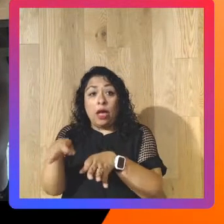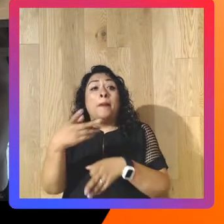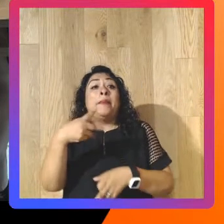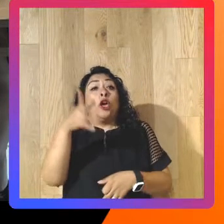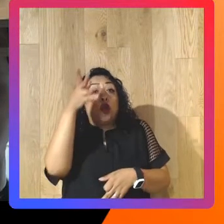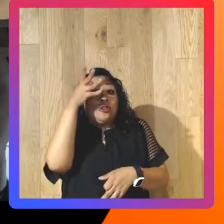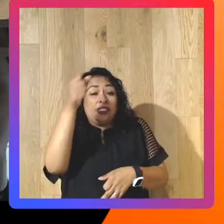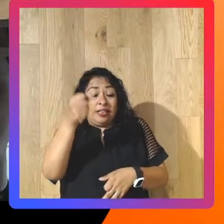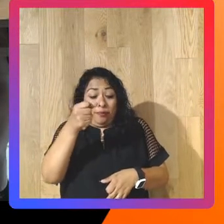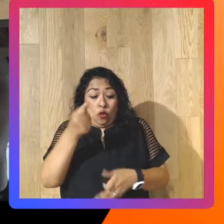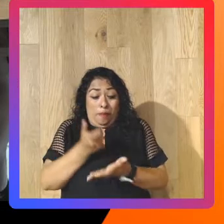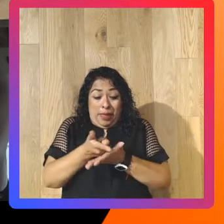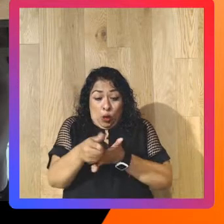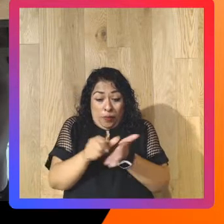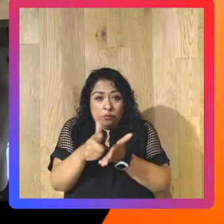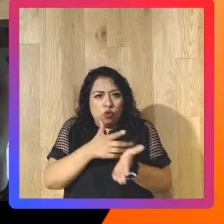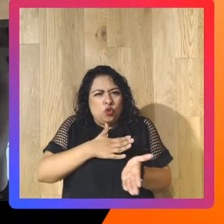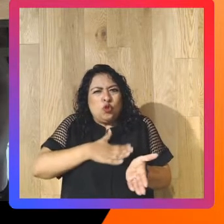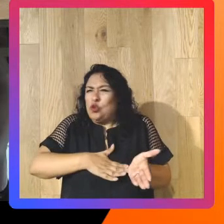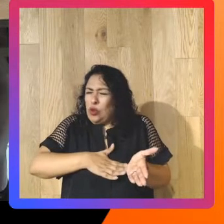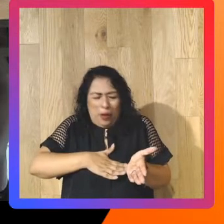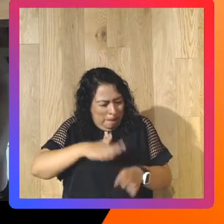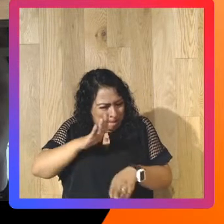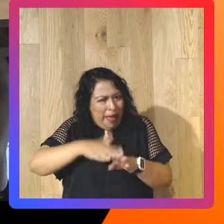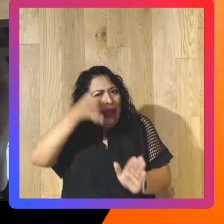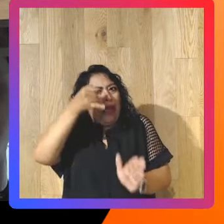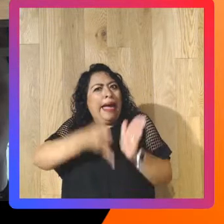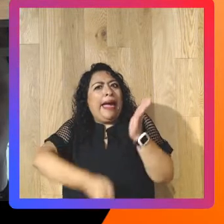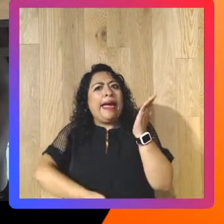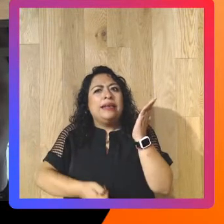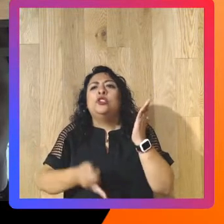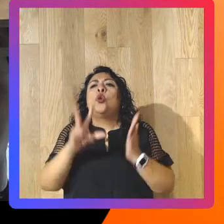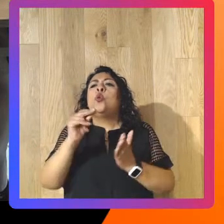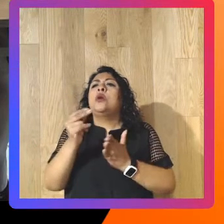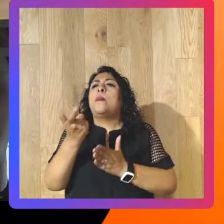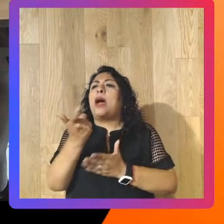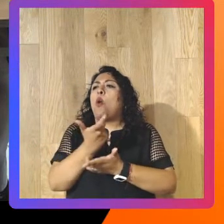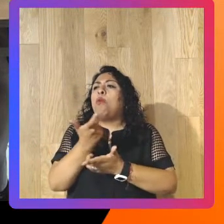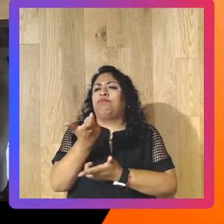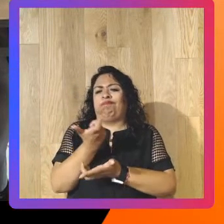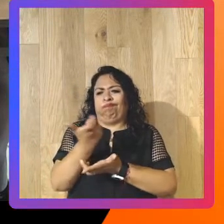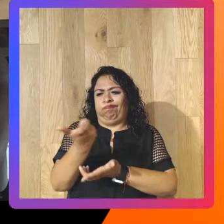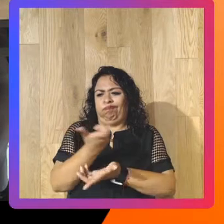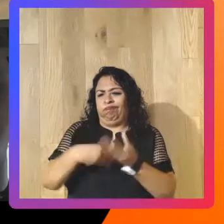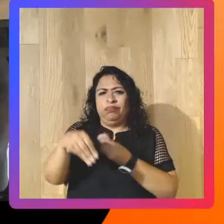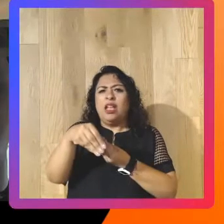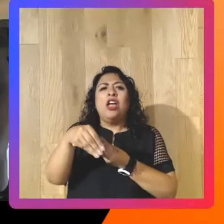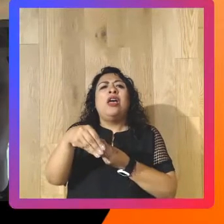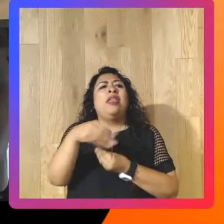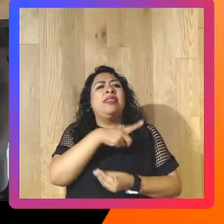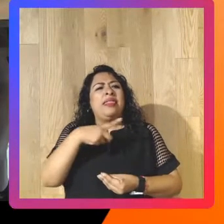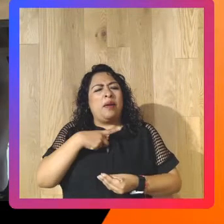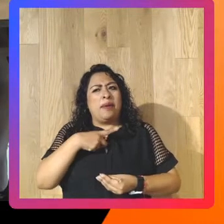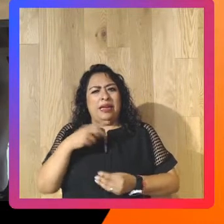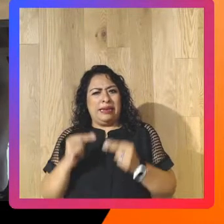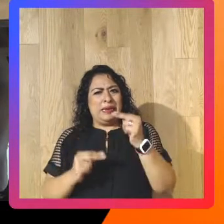noción de salario digno va más allá de esta simple transacción económica. Implica la garantía de un